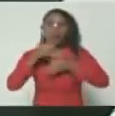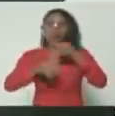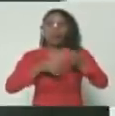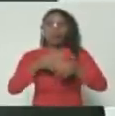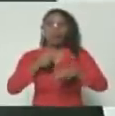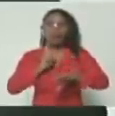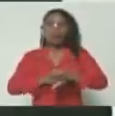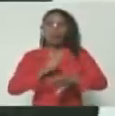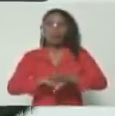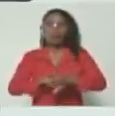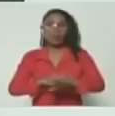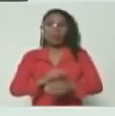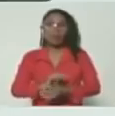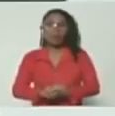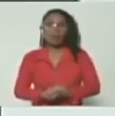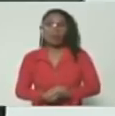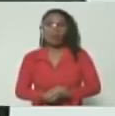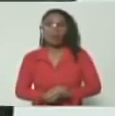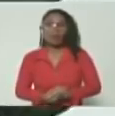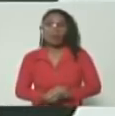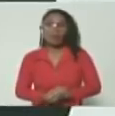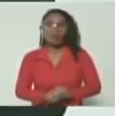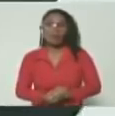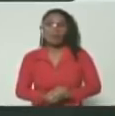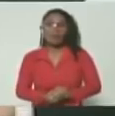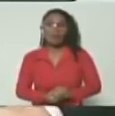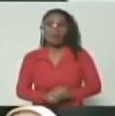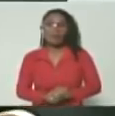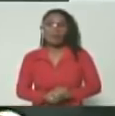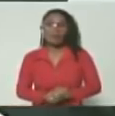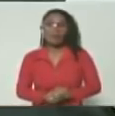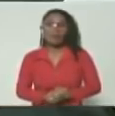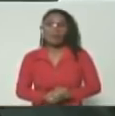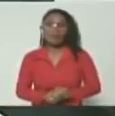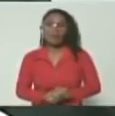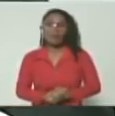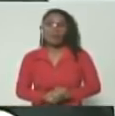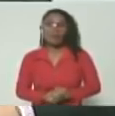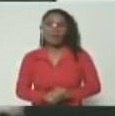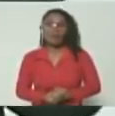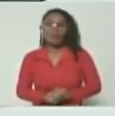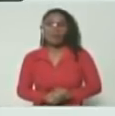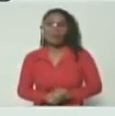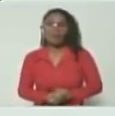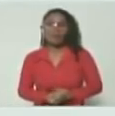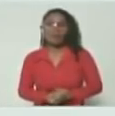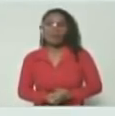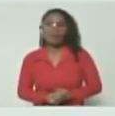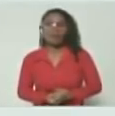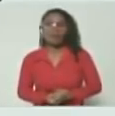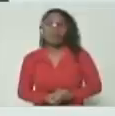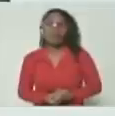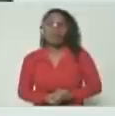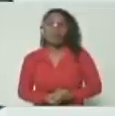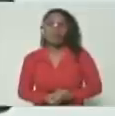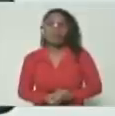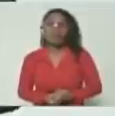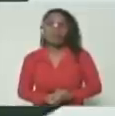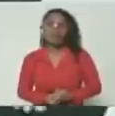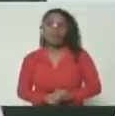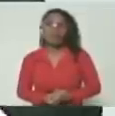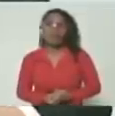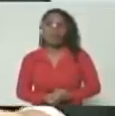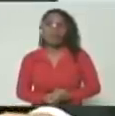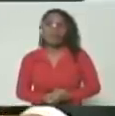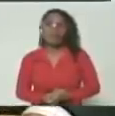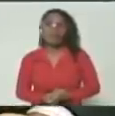del tiempo del presidente de la Asamblea, me lo corte. Tiene un minuto adicional, dice el presidente. Más el que usted me interrumpió, podemos tener un